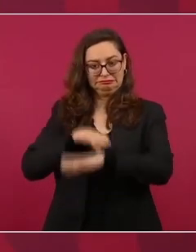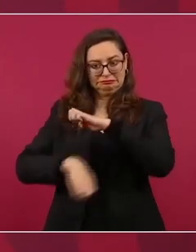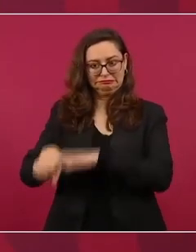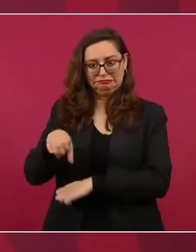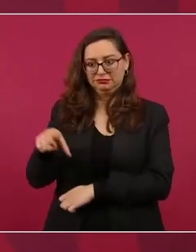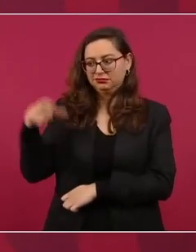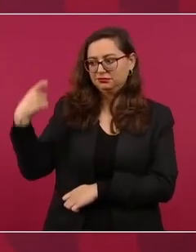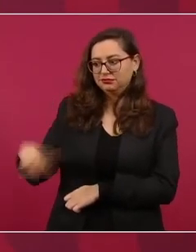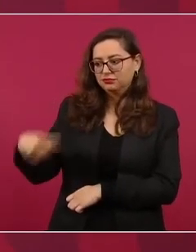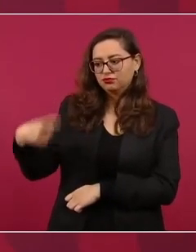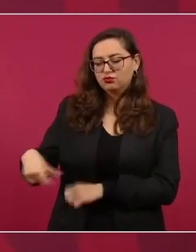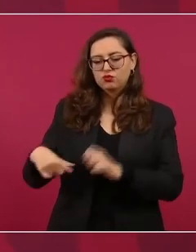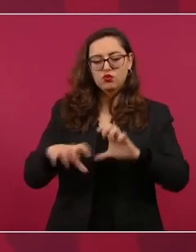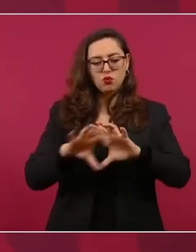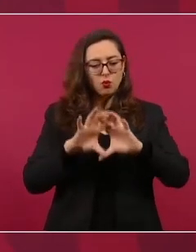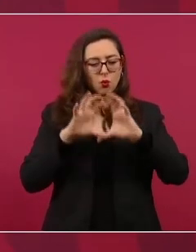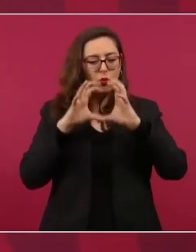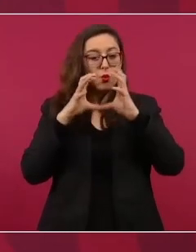una empresa